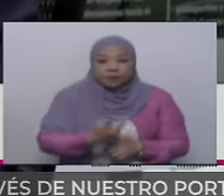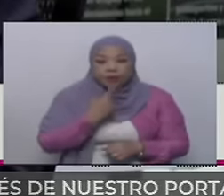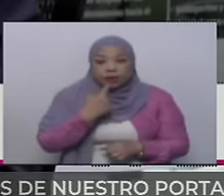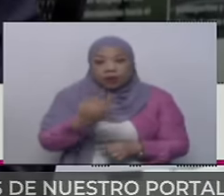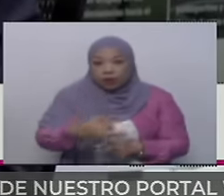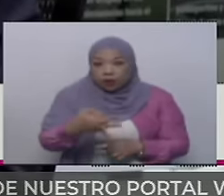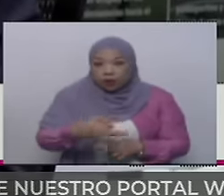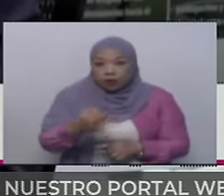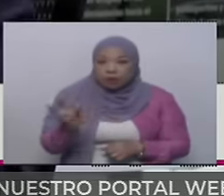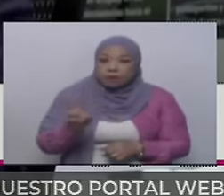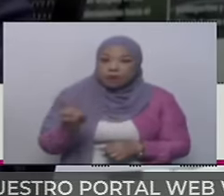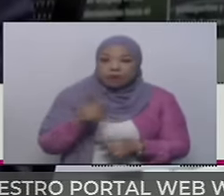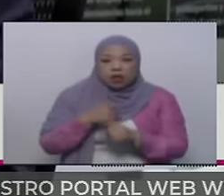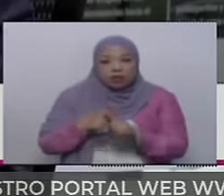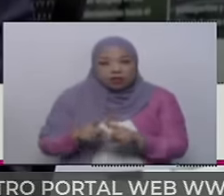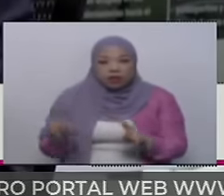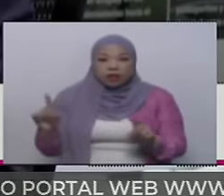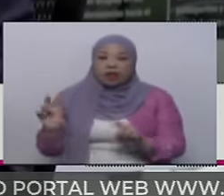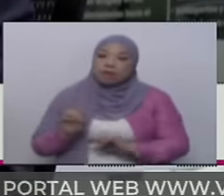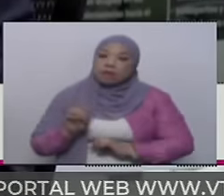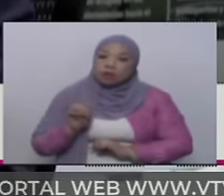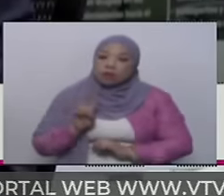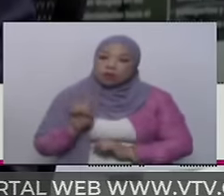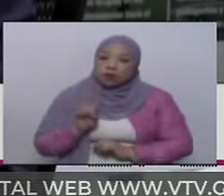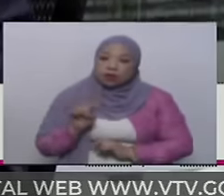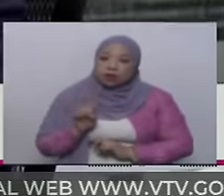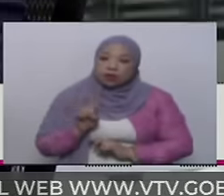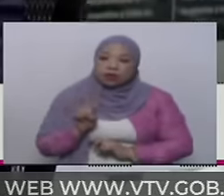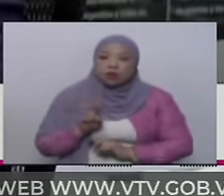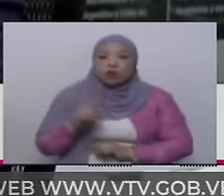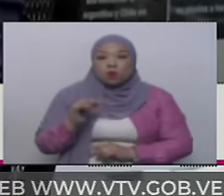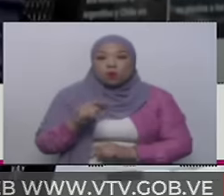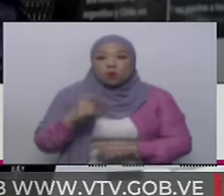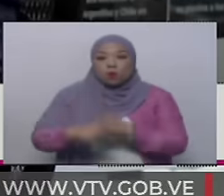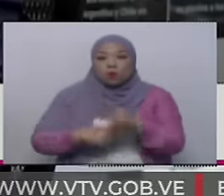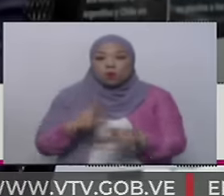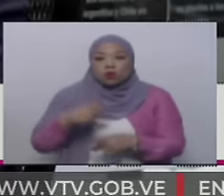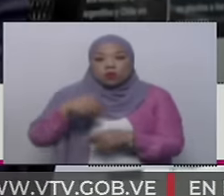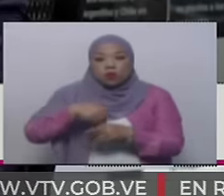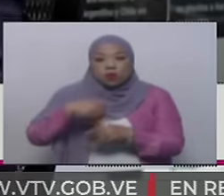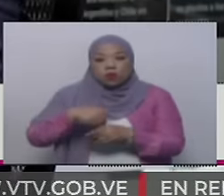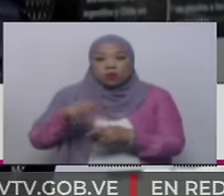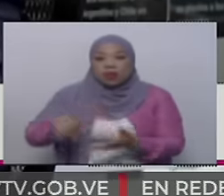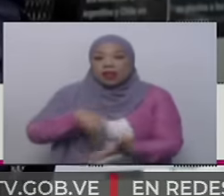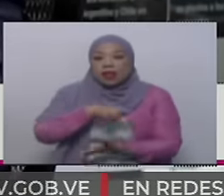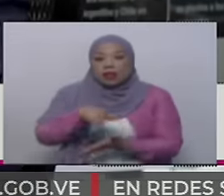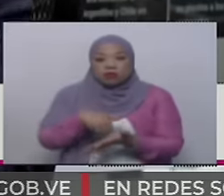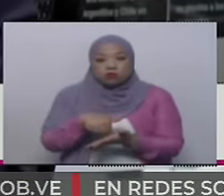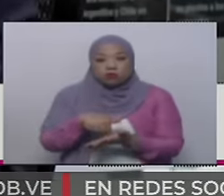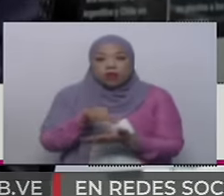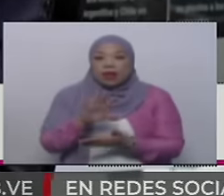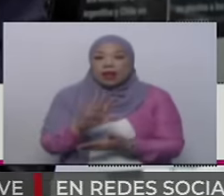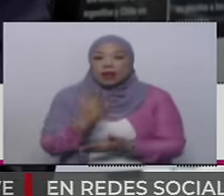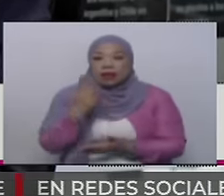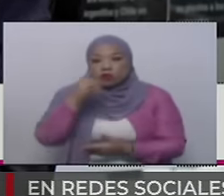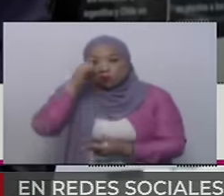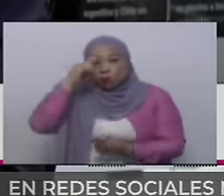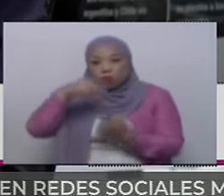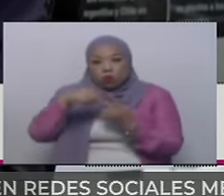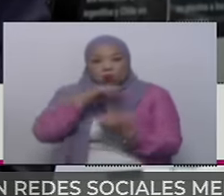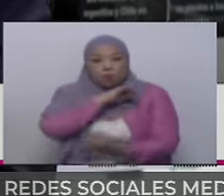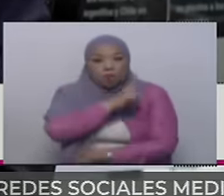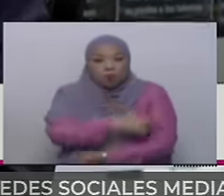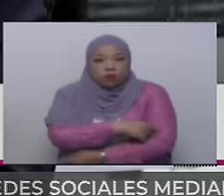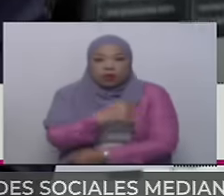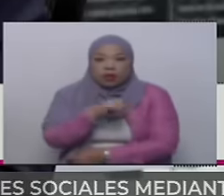Pero en Venezuela no, porque en Venezuela tenemos un poder electoral nacional, es el quinto poder de la República, y